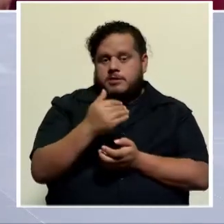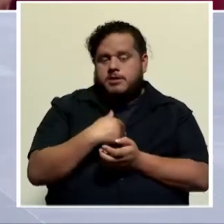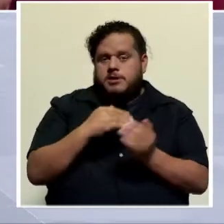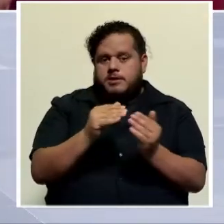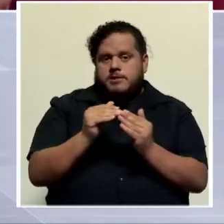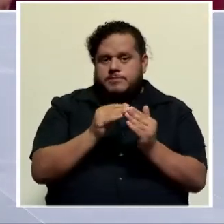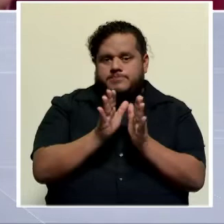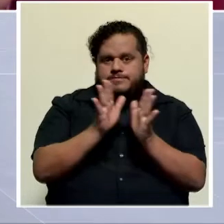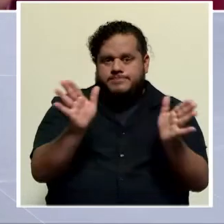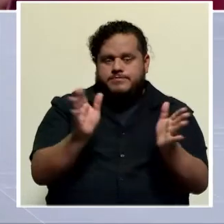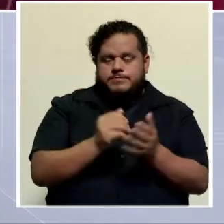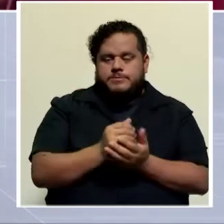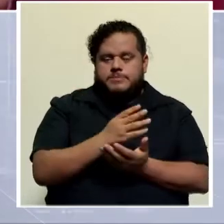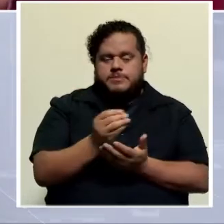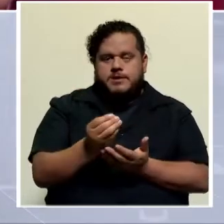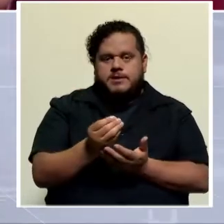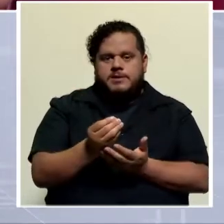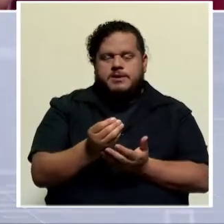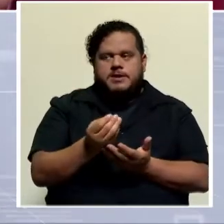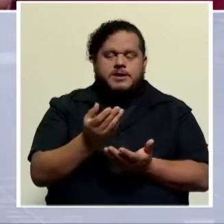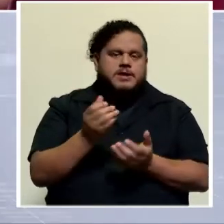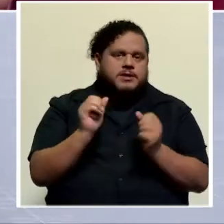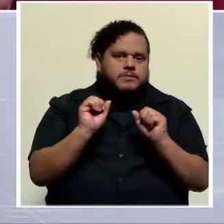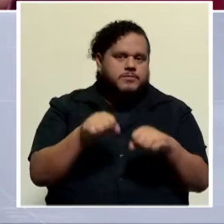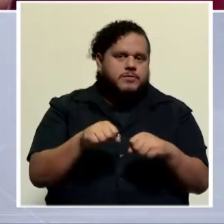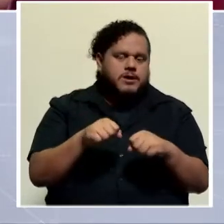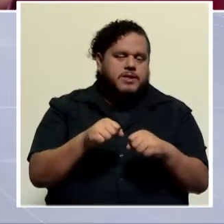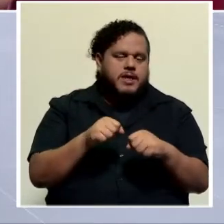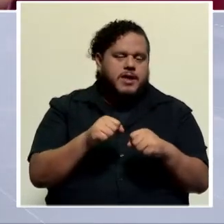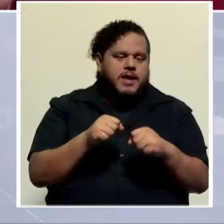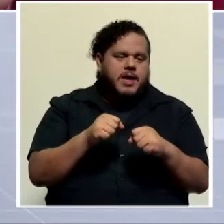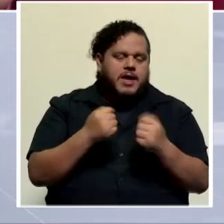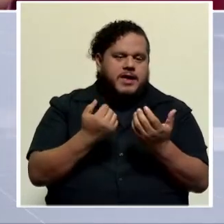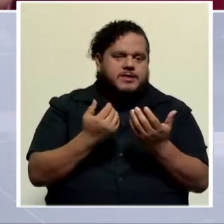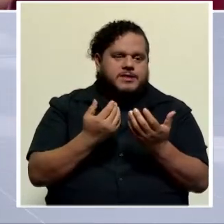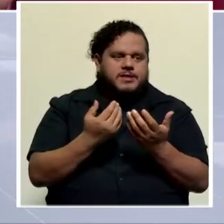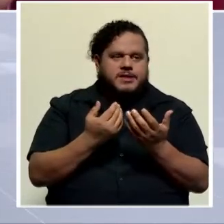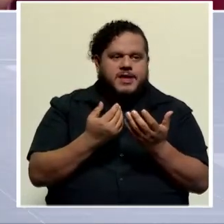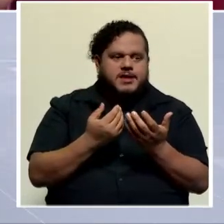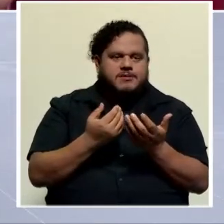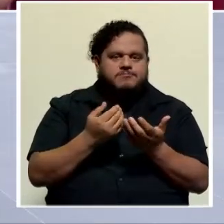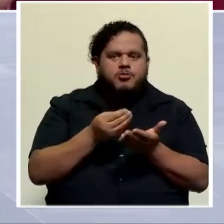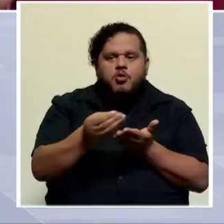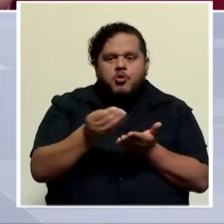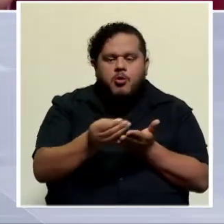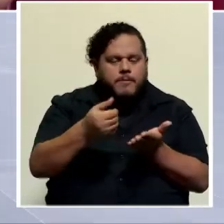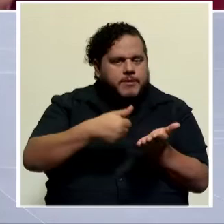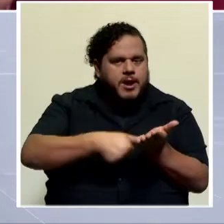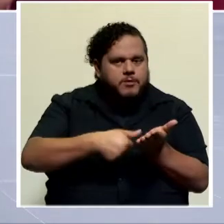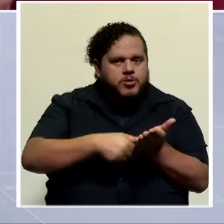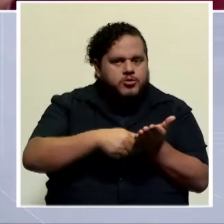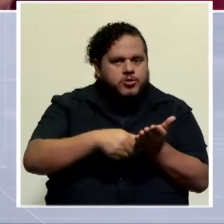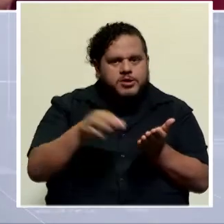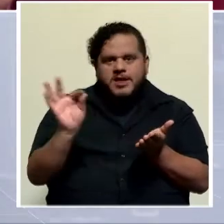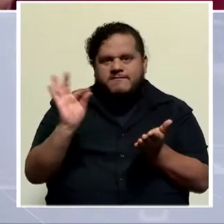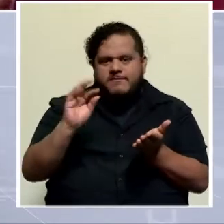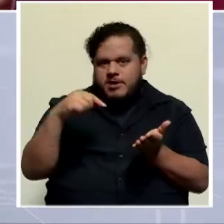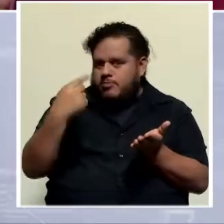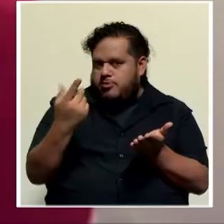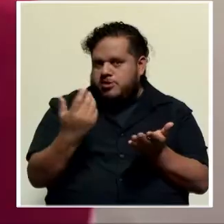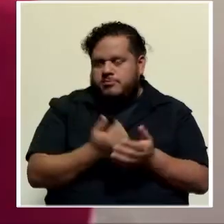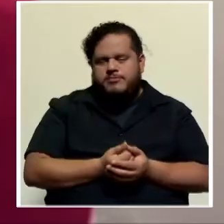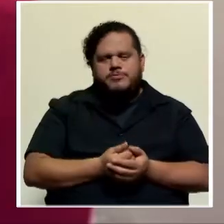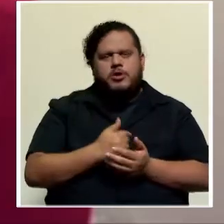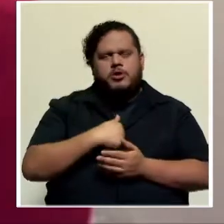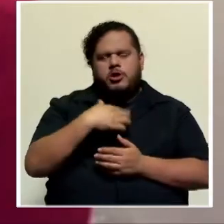población en general, y que eventualmente puede facturarse con votos en febrero próximo? Yo